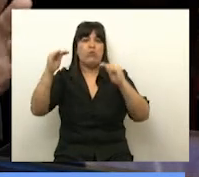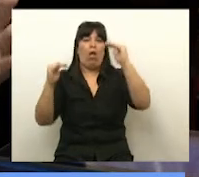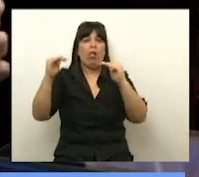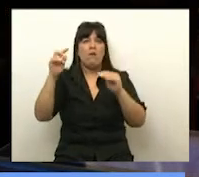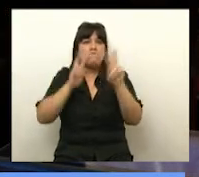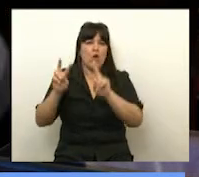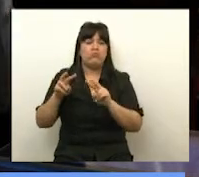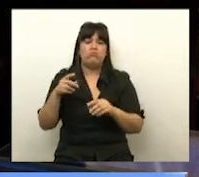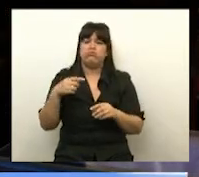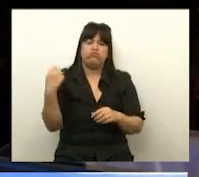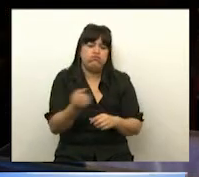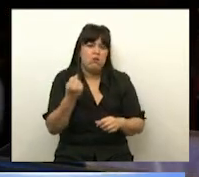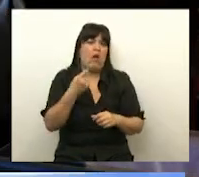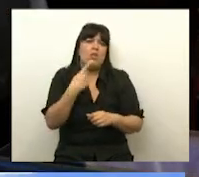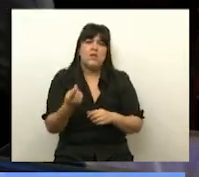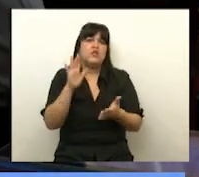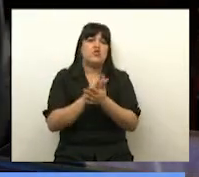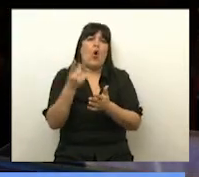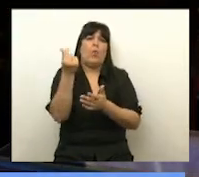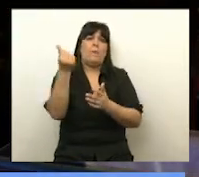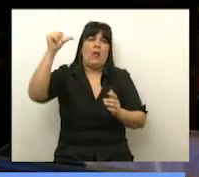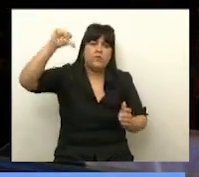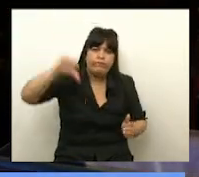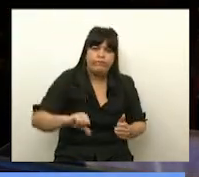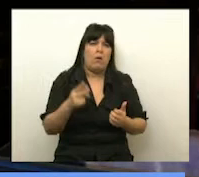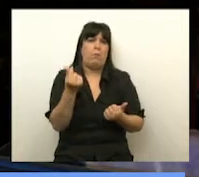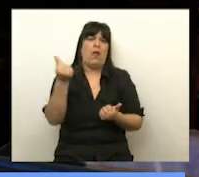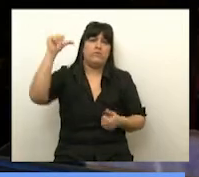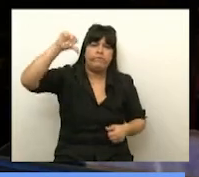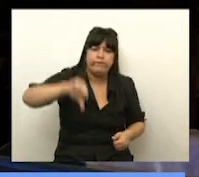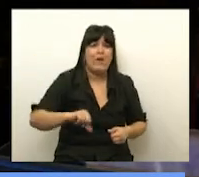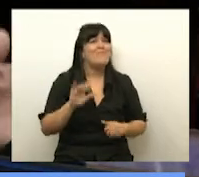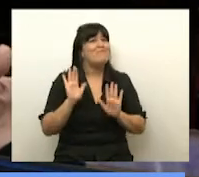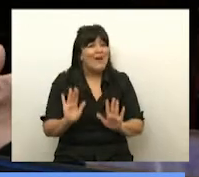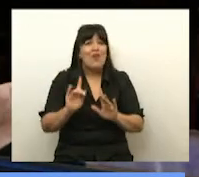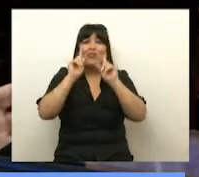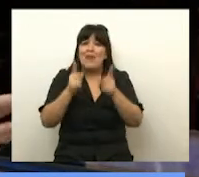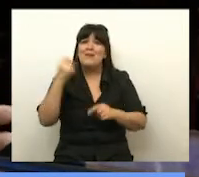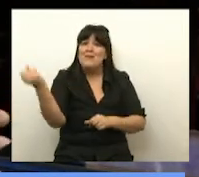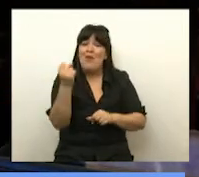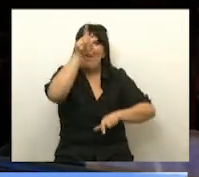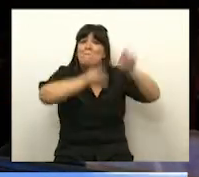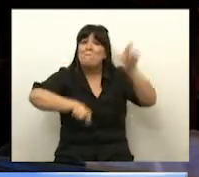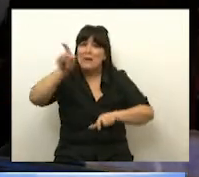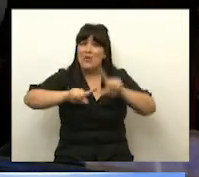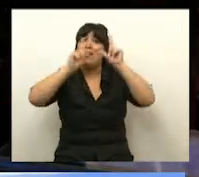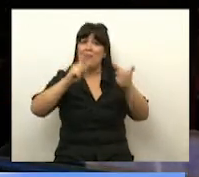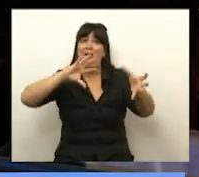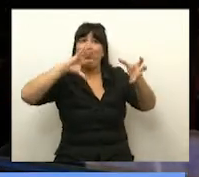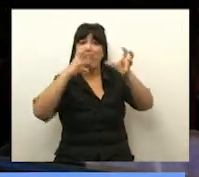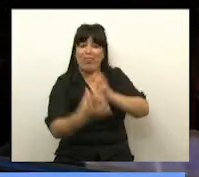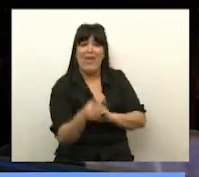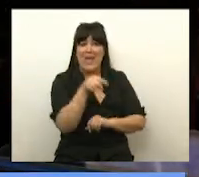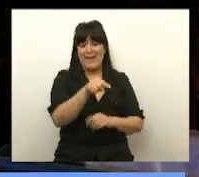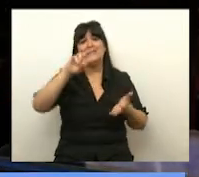esta noche. Durante largas horas hemos hablado del déficit y no hablamos del déficit humanitario que estamos teniendo. Este es el gran